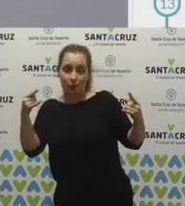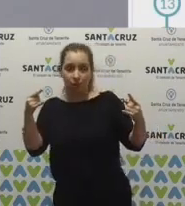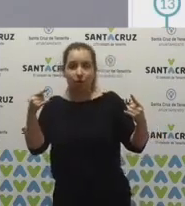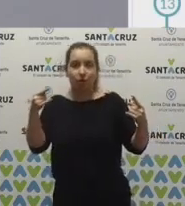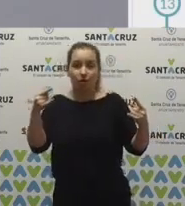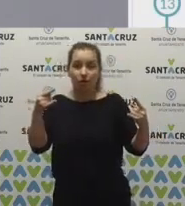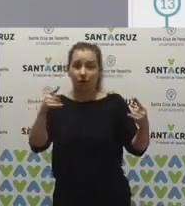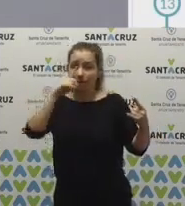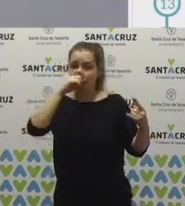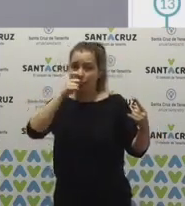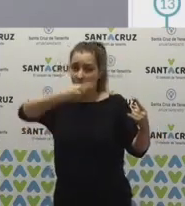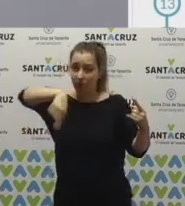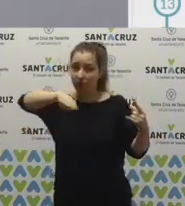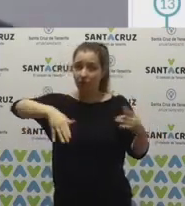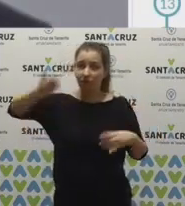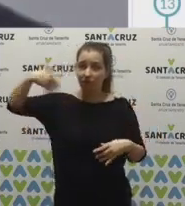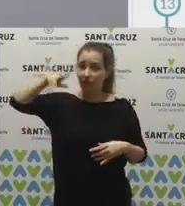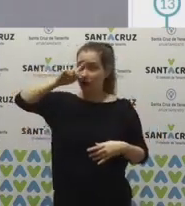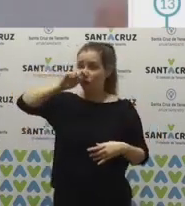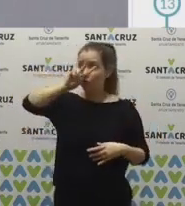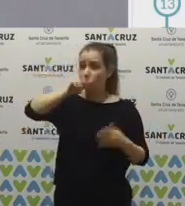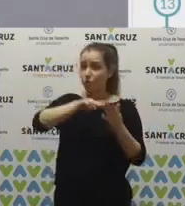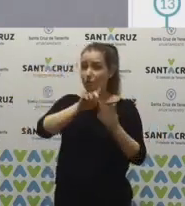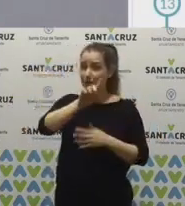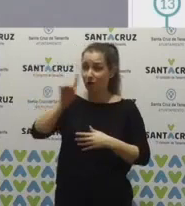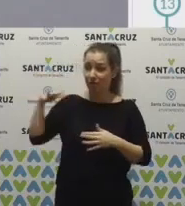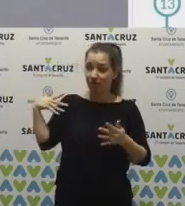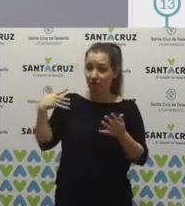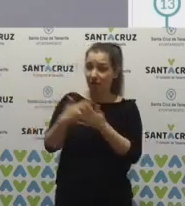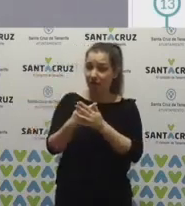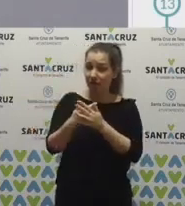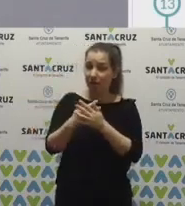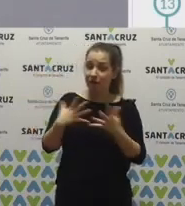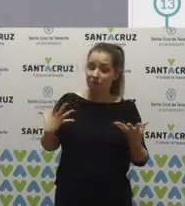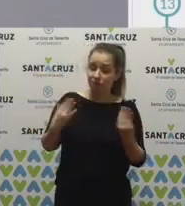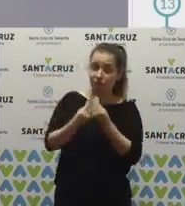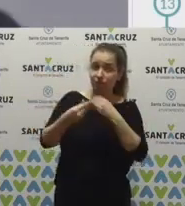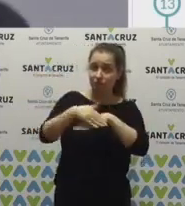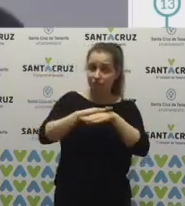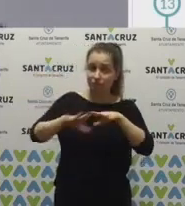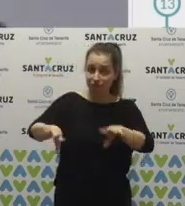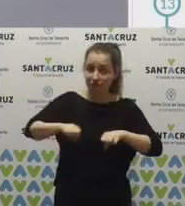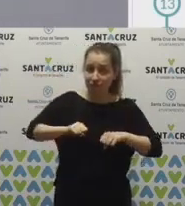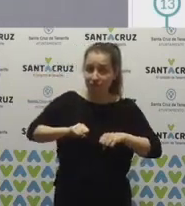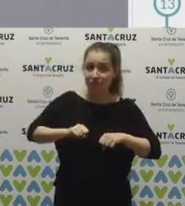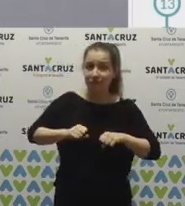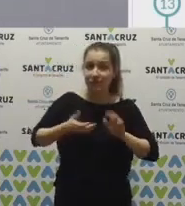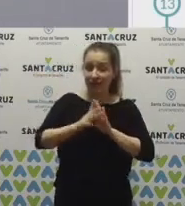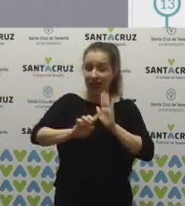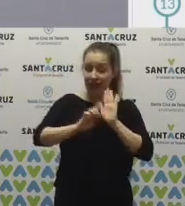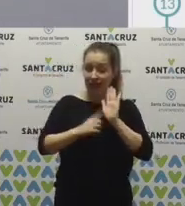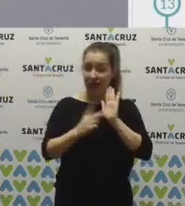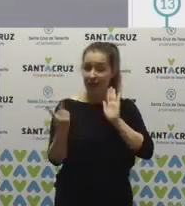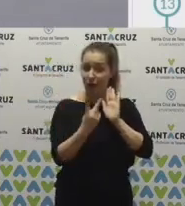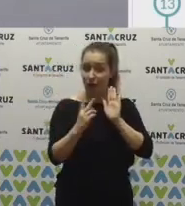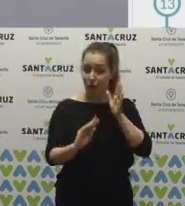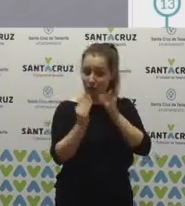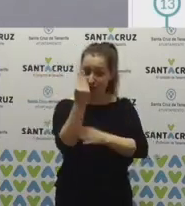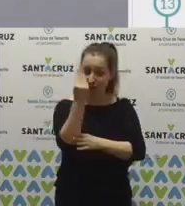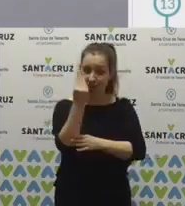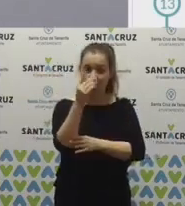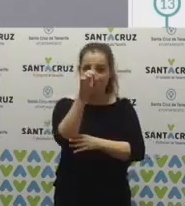con ello desde el año 2011 y que ustedes hicieron esa ley con ellos entonces yo no sé muy bien a qué viene